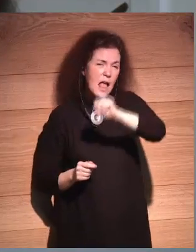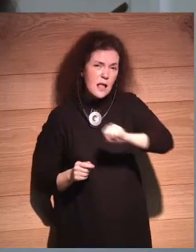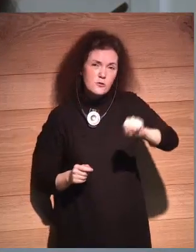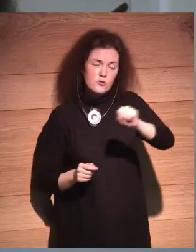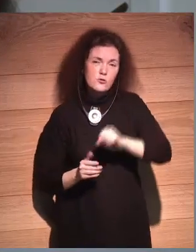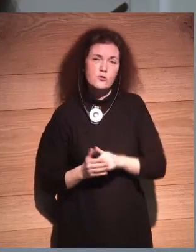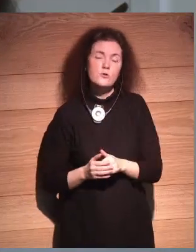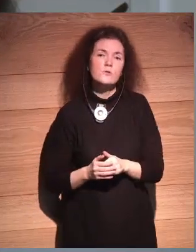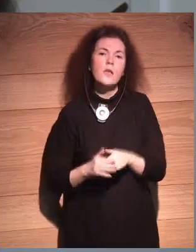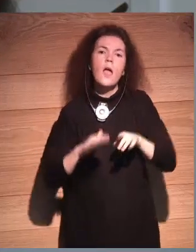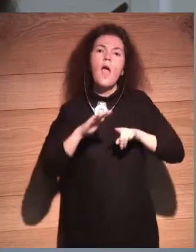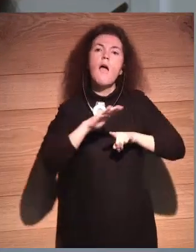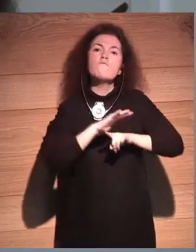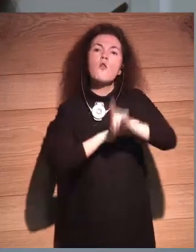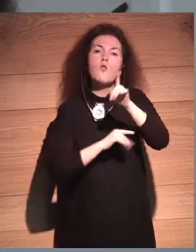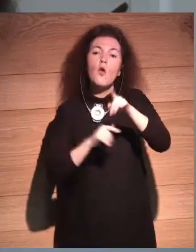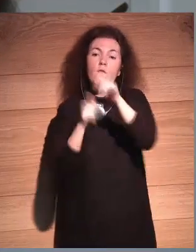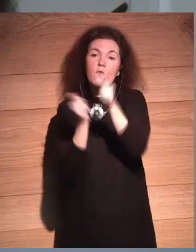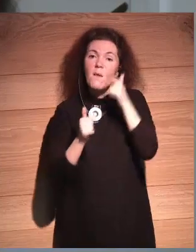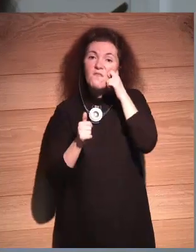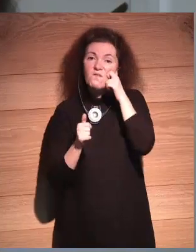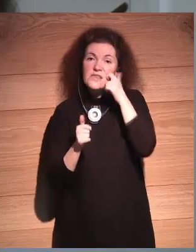ido evolucionando de forma física.